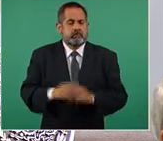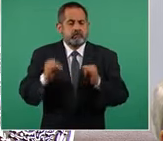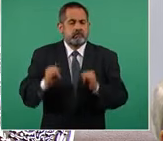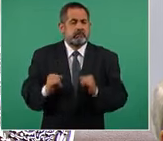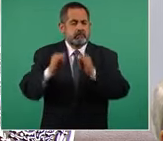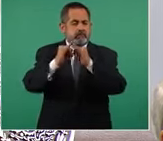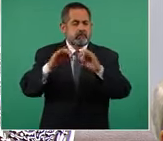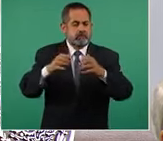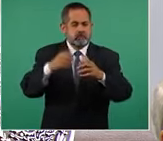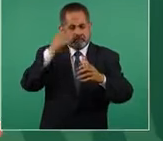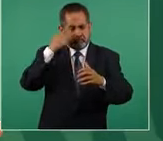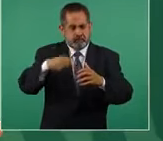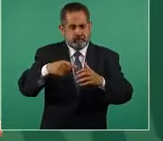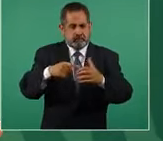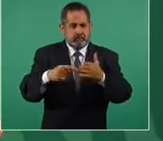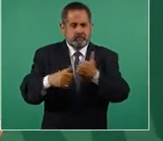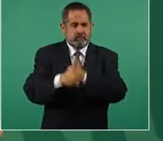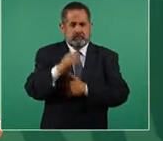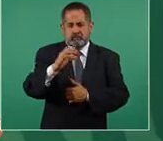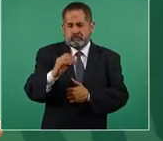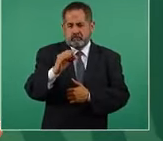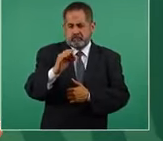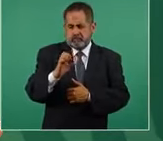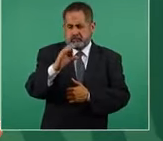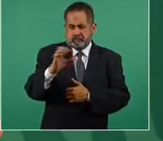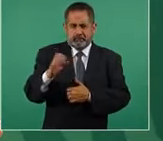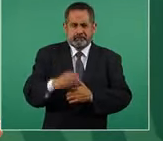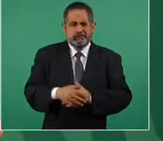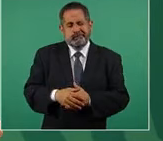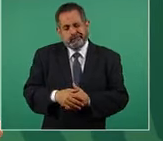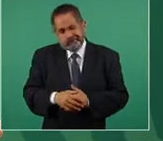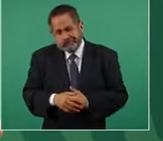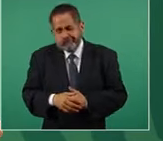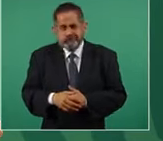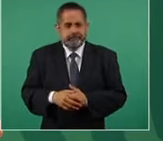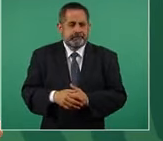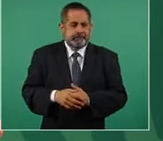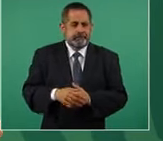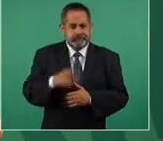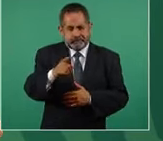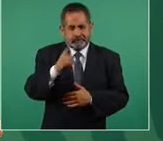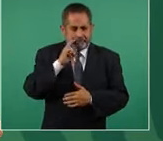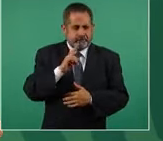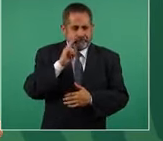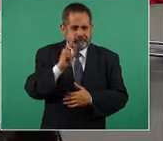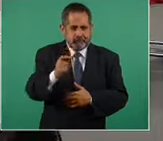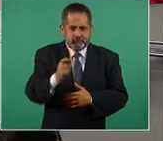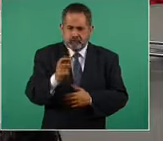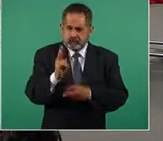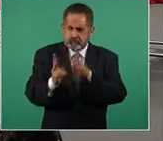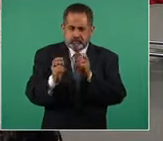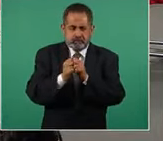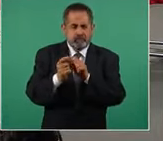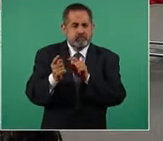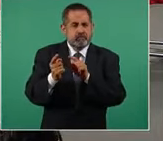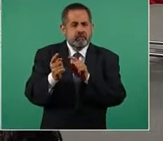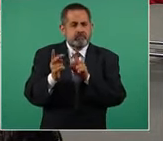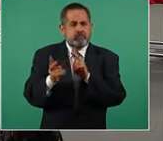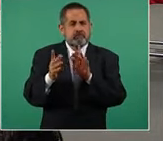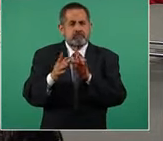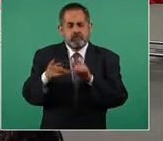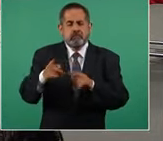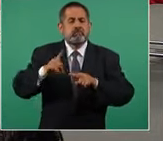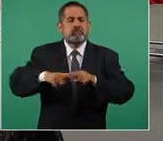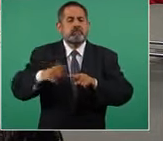Instituto de la Competencia, pues eso habría que verlo, si